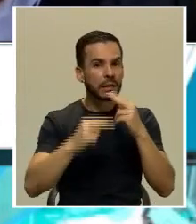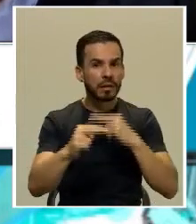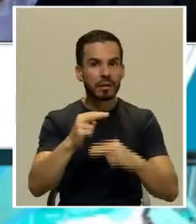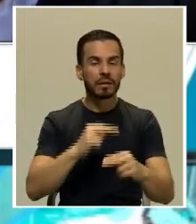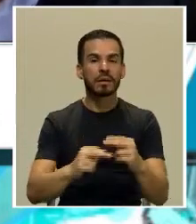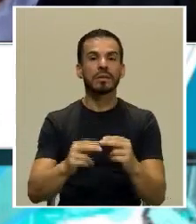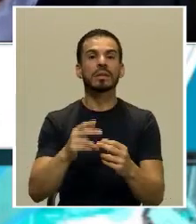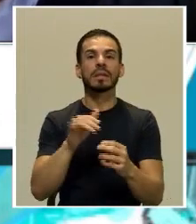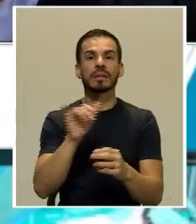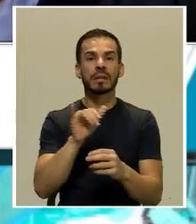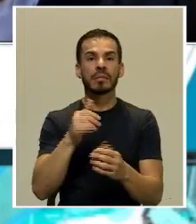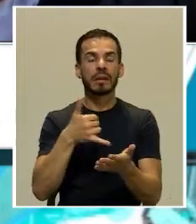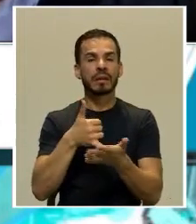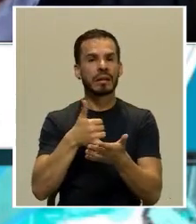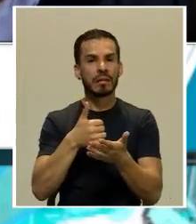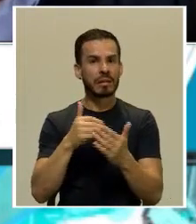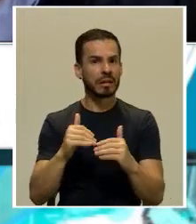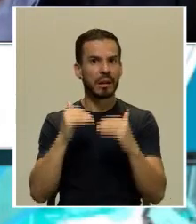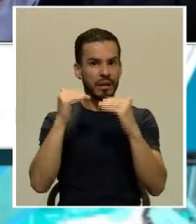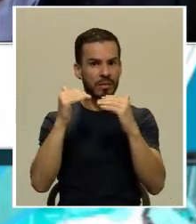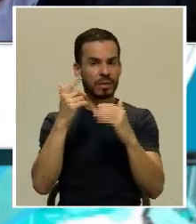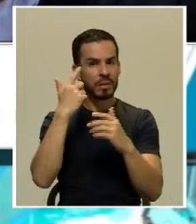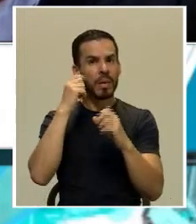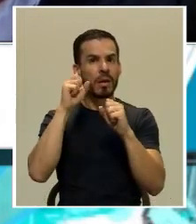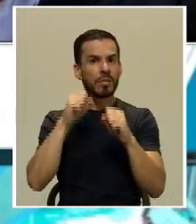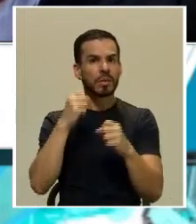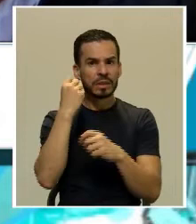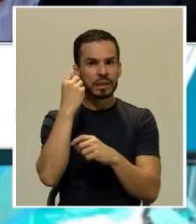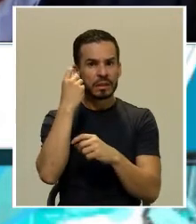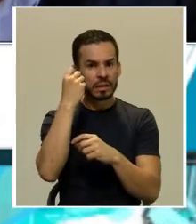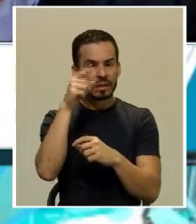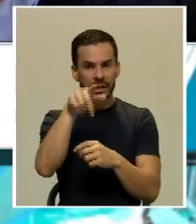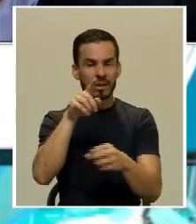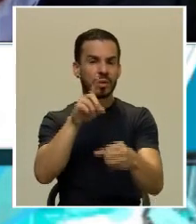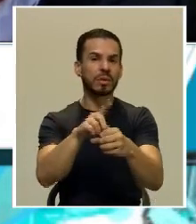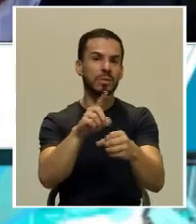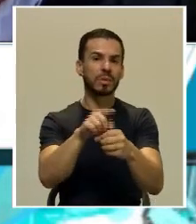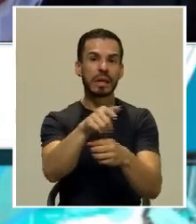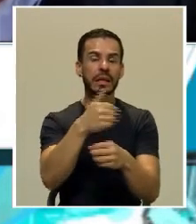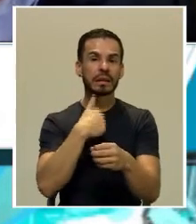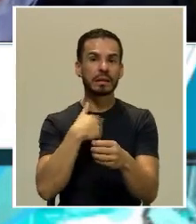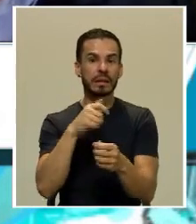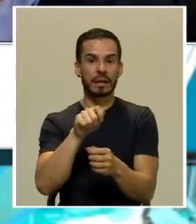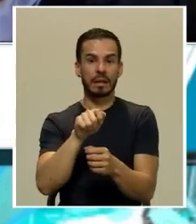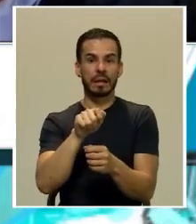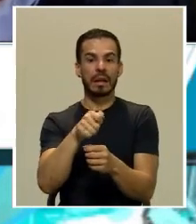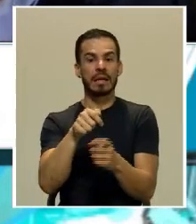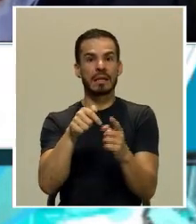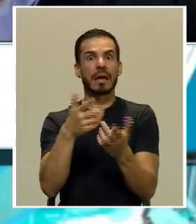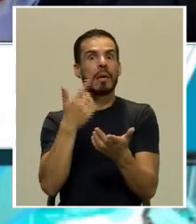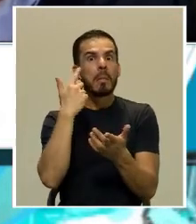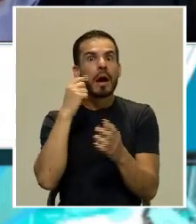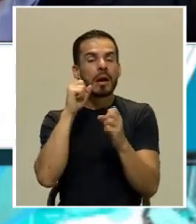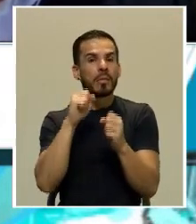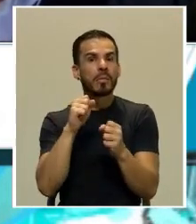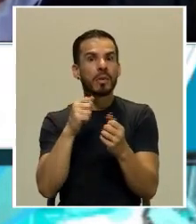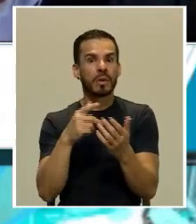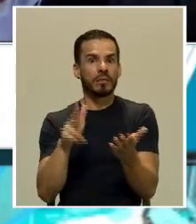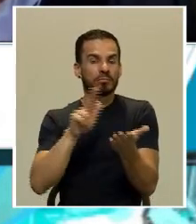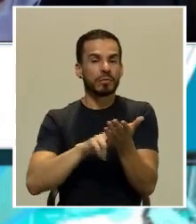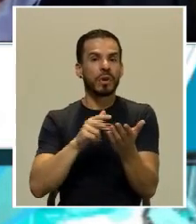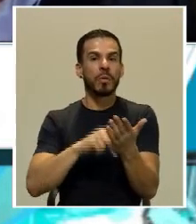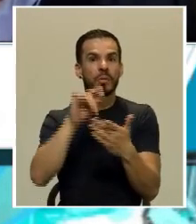negociar y con una debilidad alta para poder entenderse con estos diputados que tienen la llave en la mano para proyectos